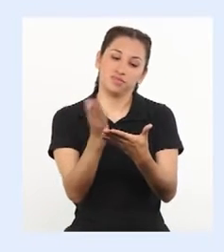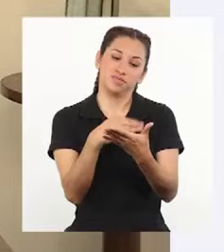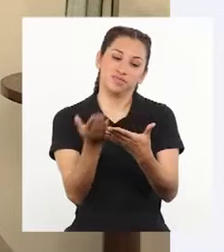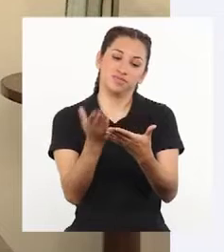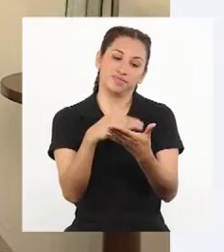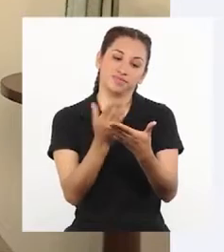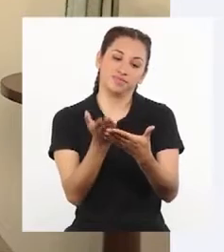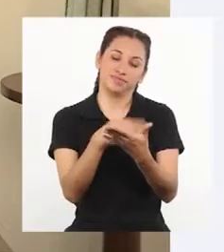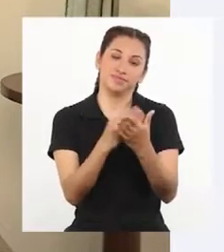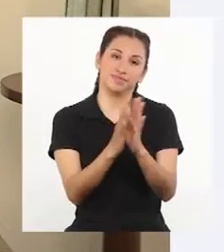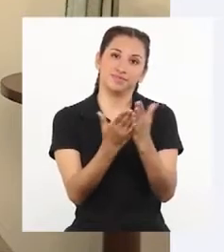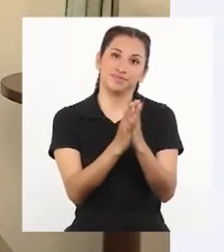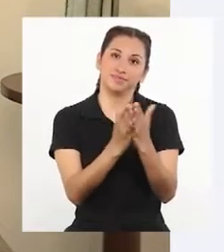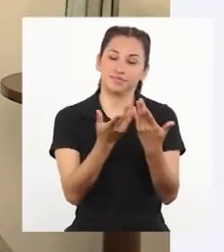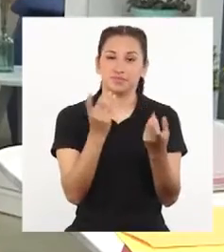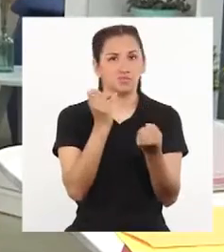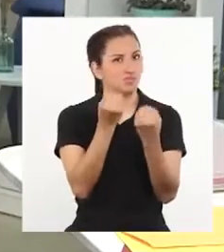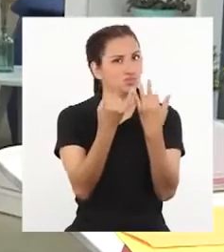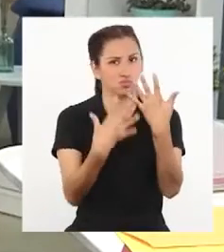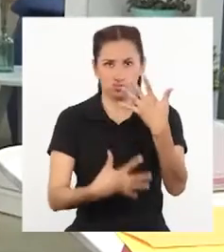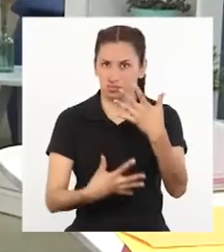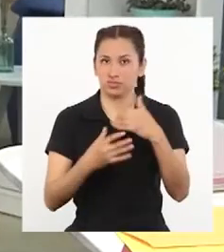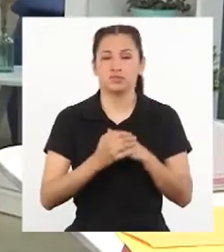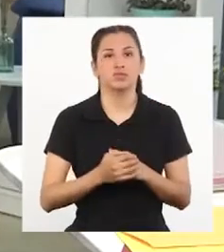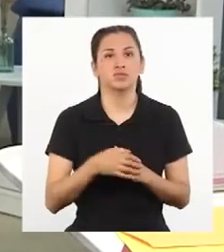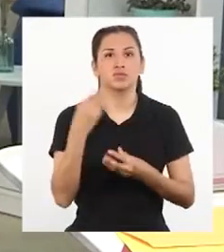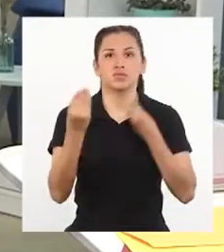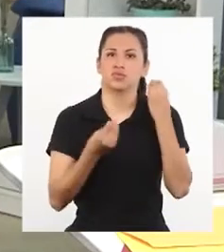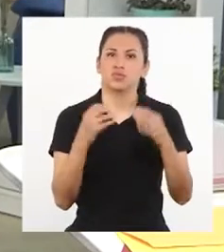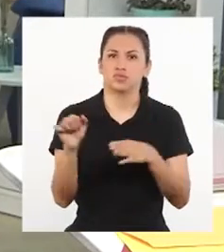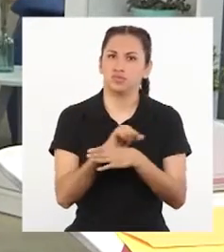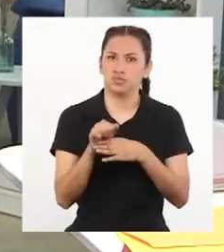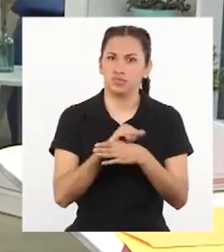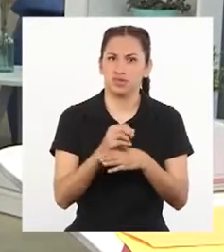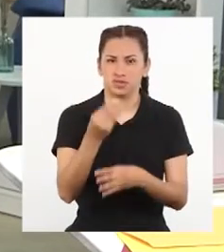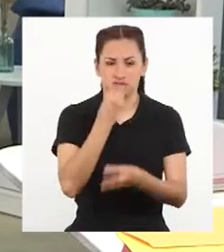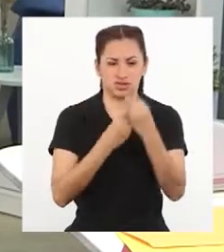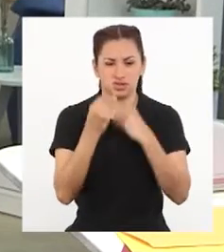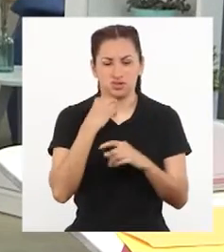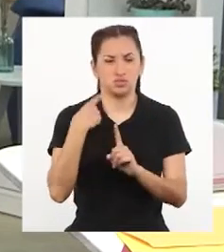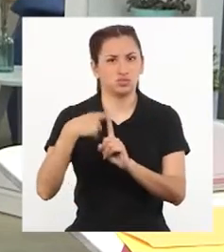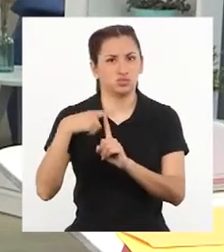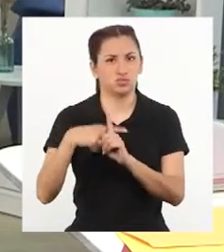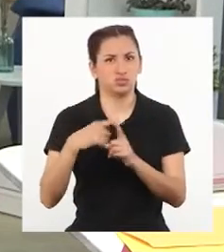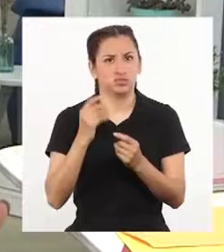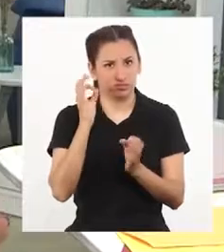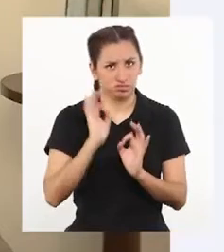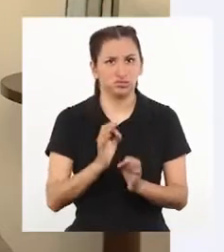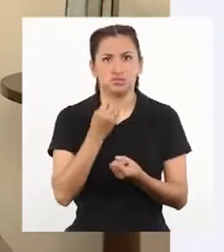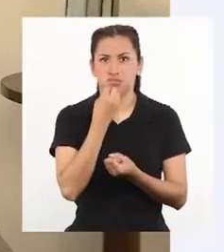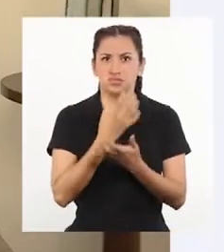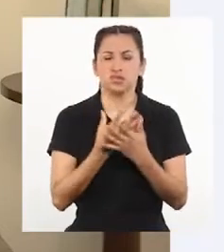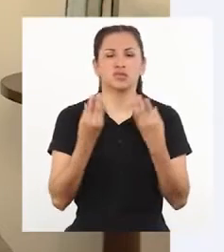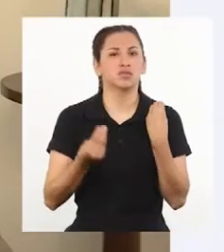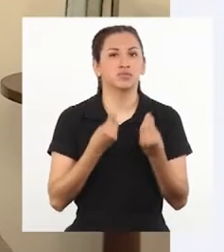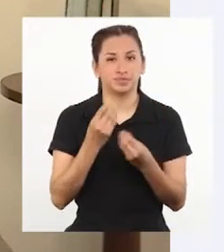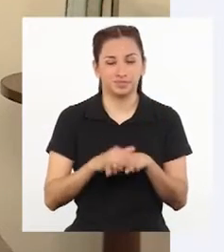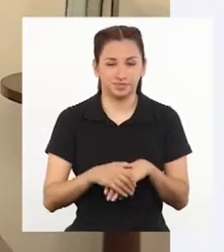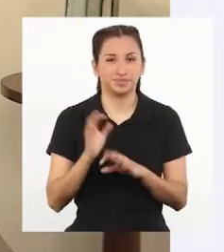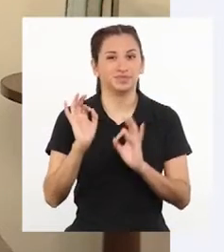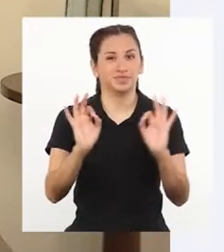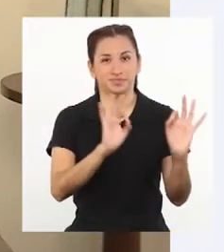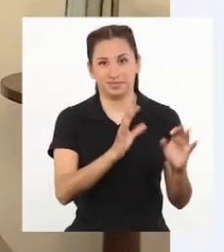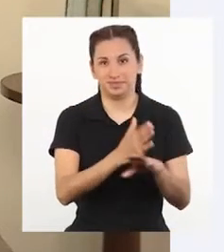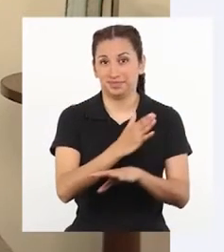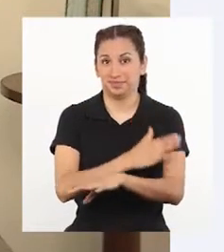libro. Son muchas. ¿Y cómo es la práctica de hábitos alimenticios correctos? Como lo